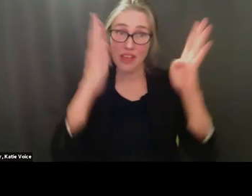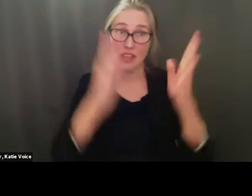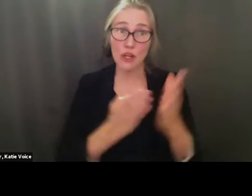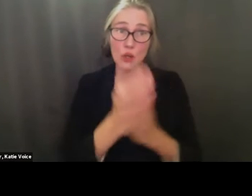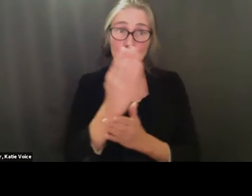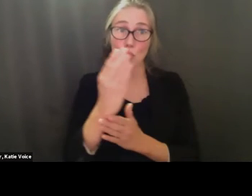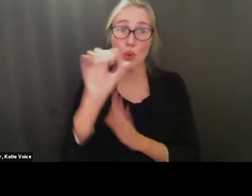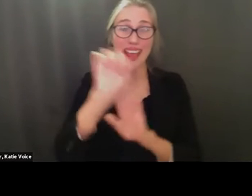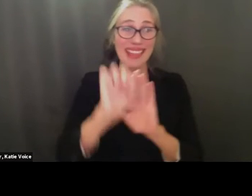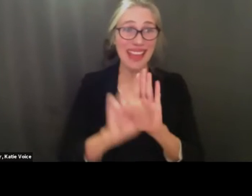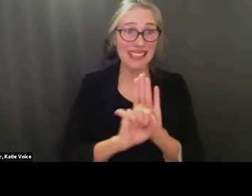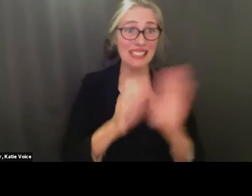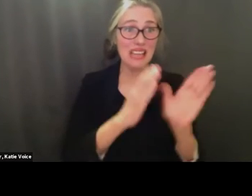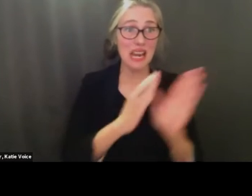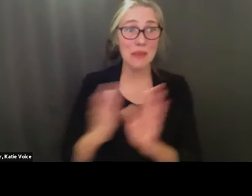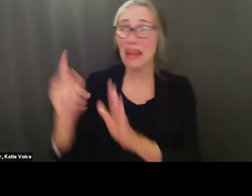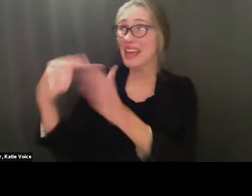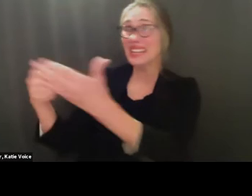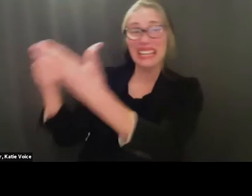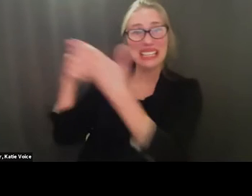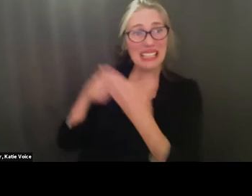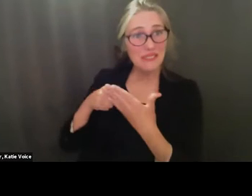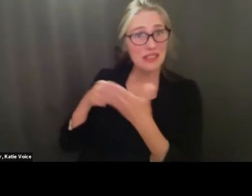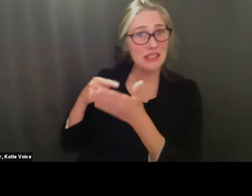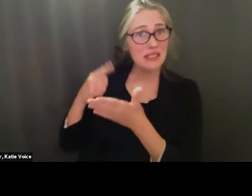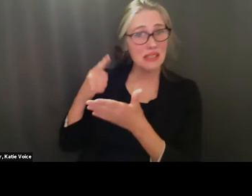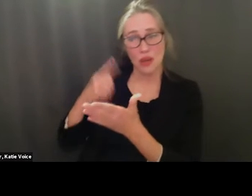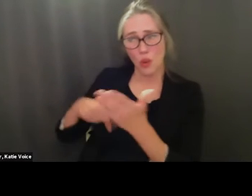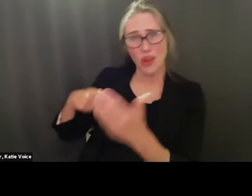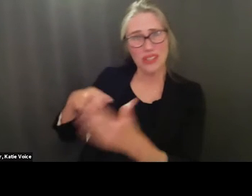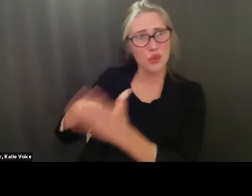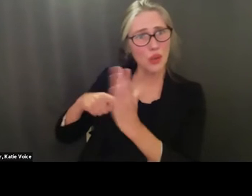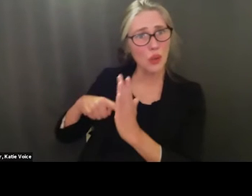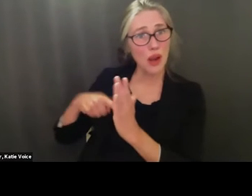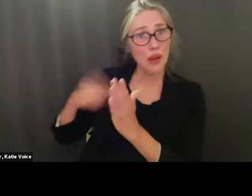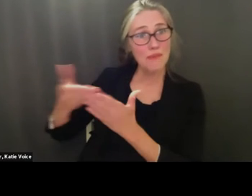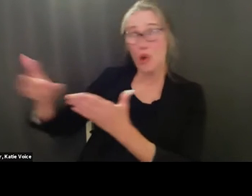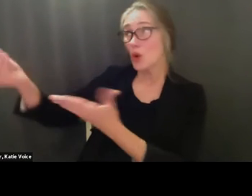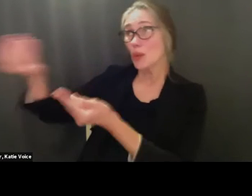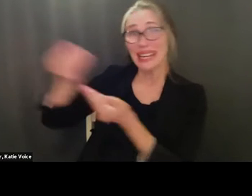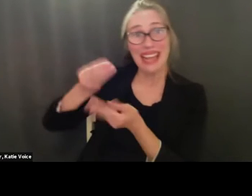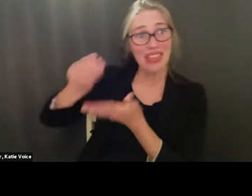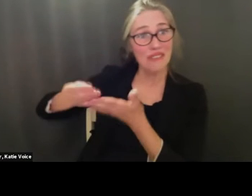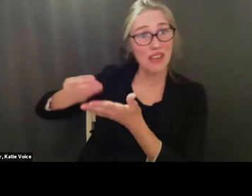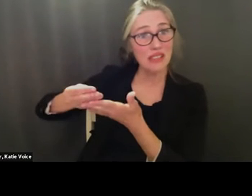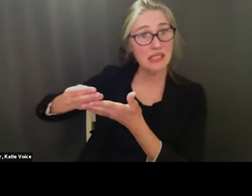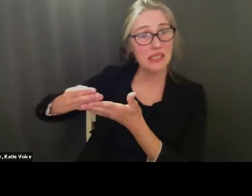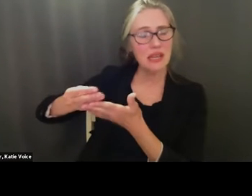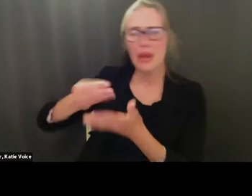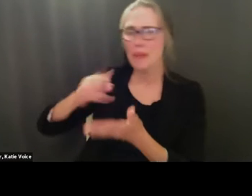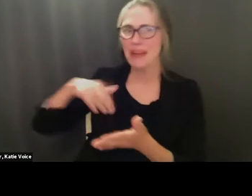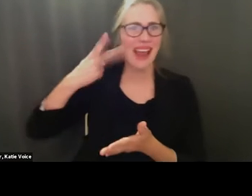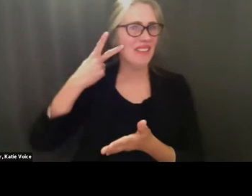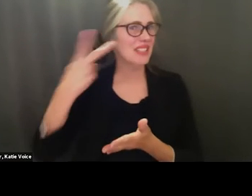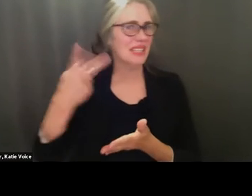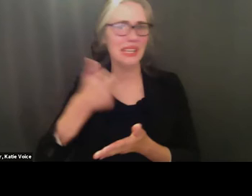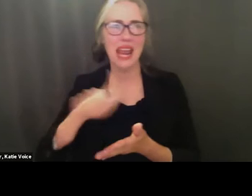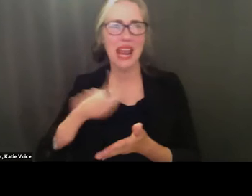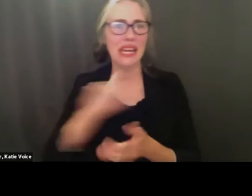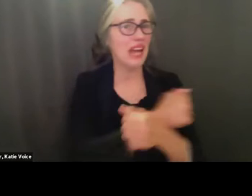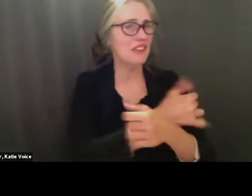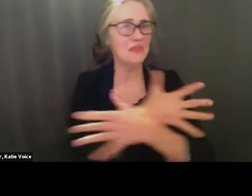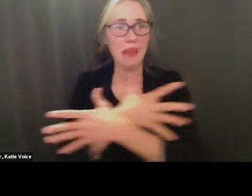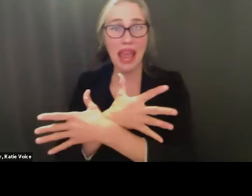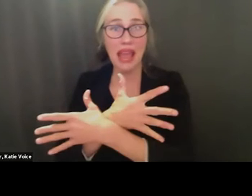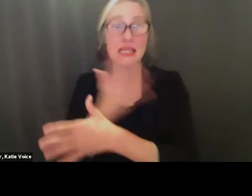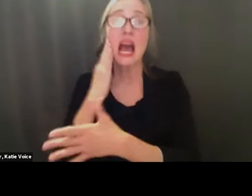interesadas. Todavía no he visto ningún tipo de orden del día ni plan para estos fondos. Una gran parte de esos fondos van